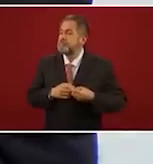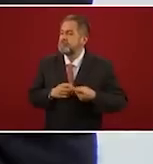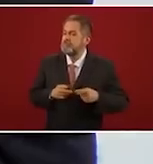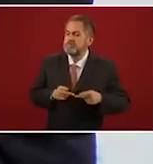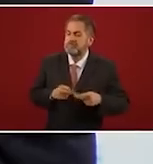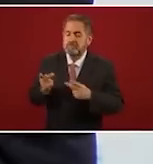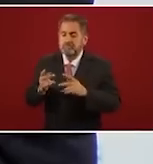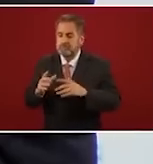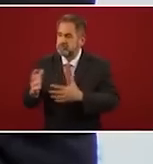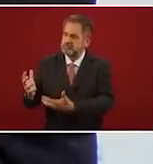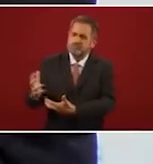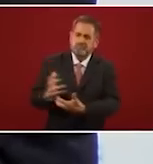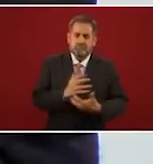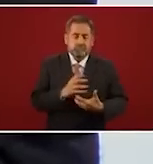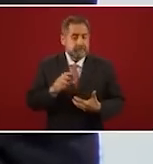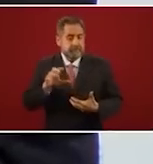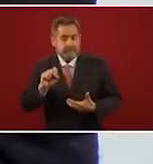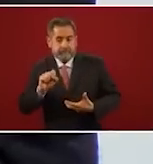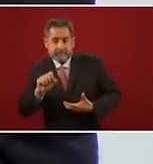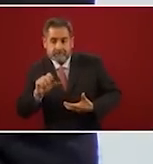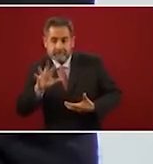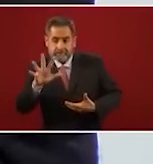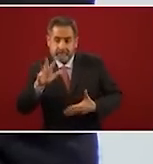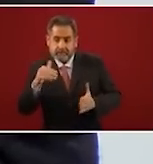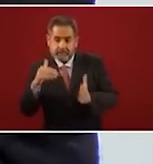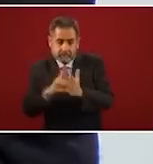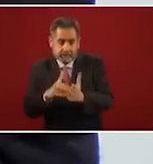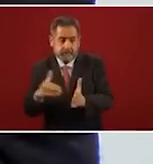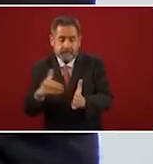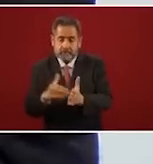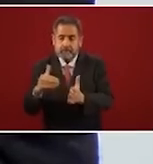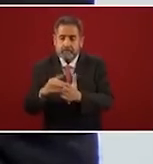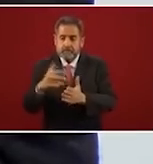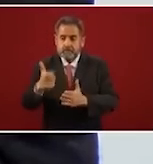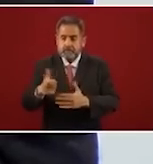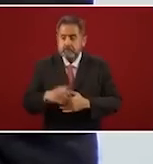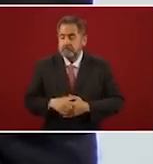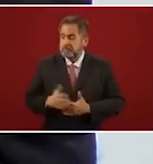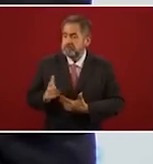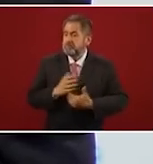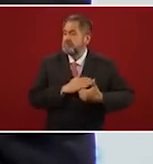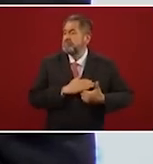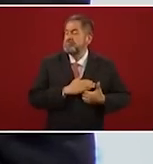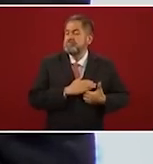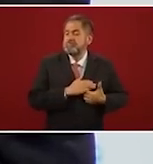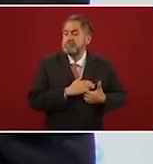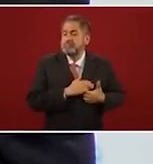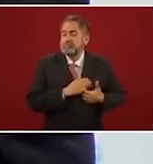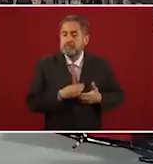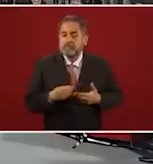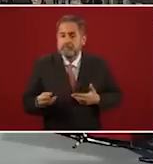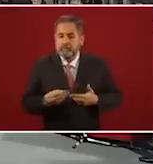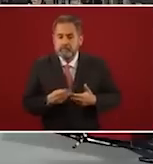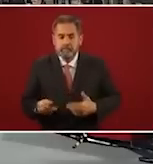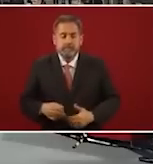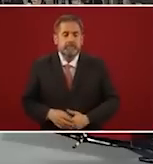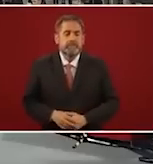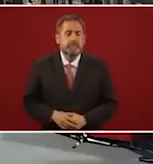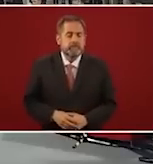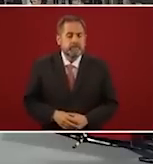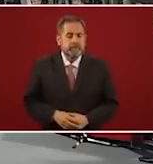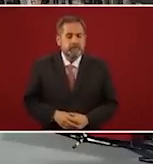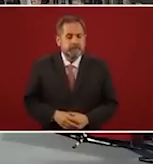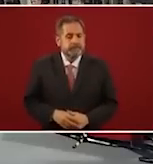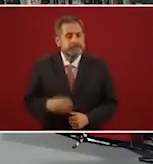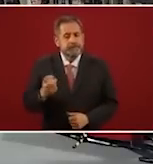vendían 65,000 millones de pesos al gobierno. ¿Por qué es criminal esconder la medicina?